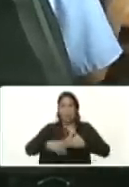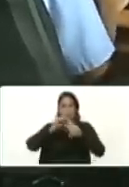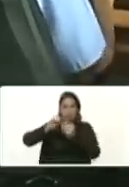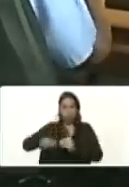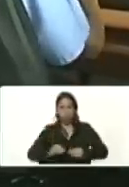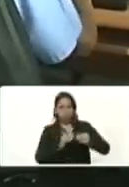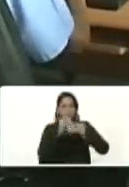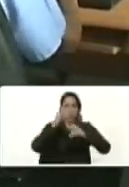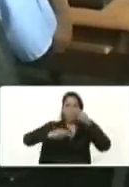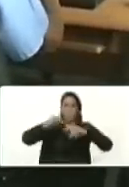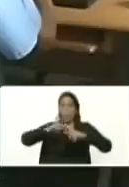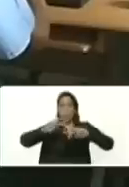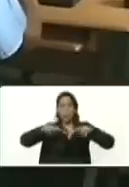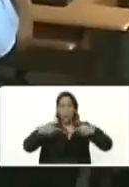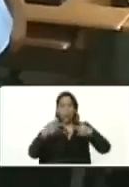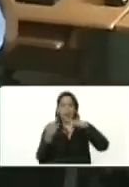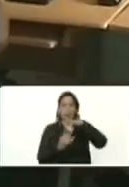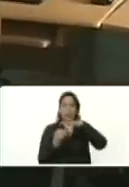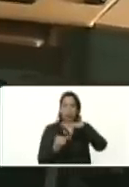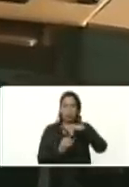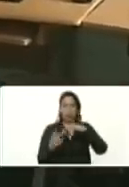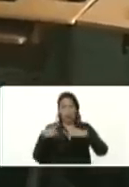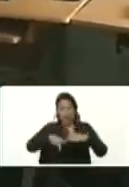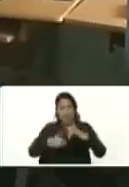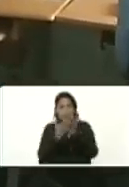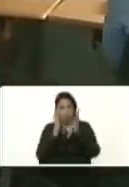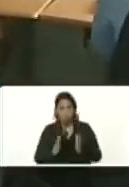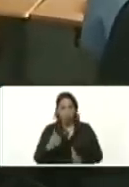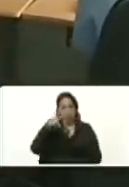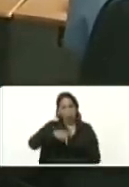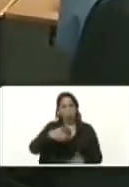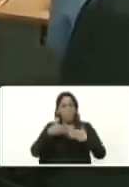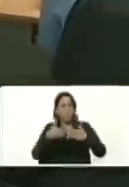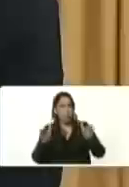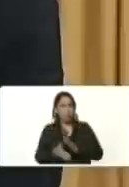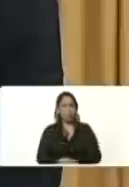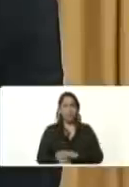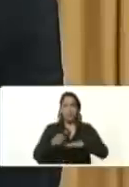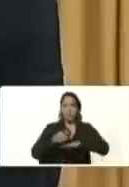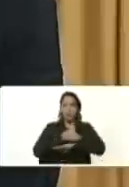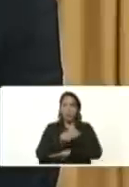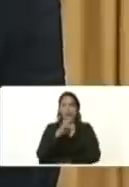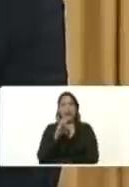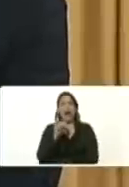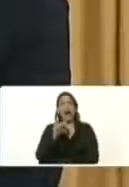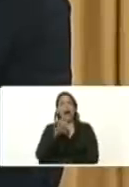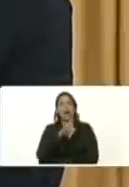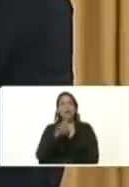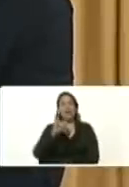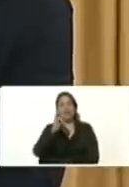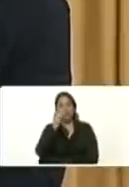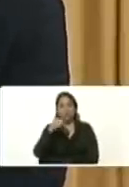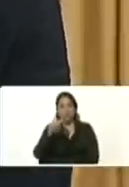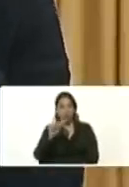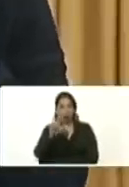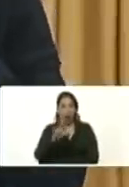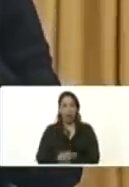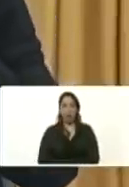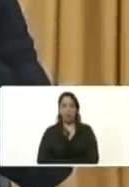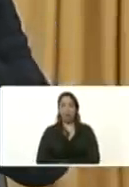de construcción de nuevas instituciones la que hoy usted está inaugurando en el municipio carrizal un municipio que